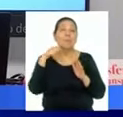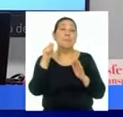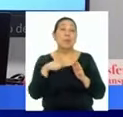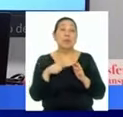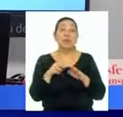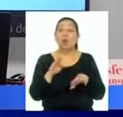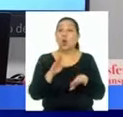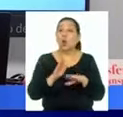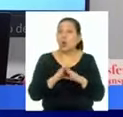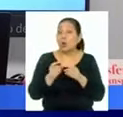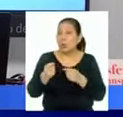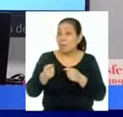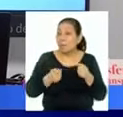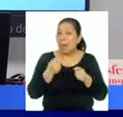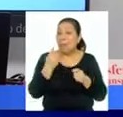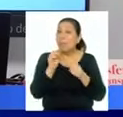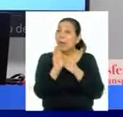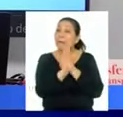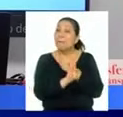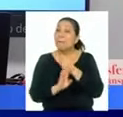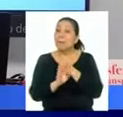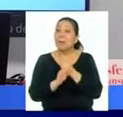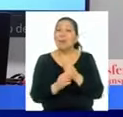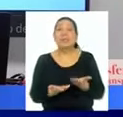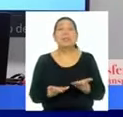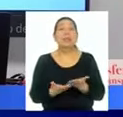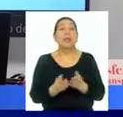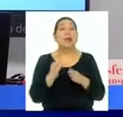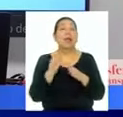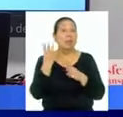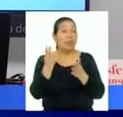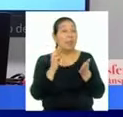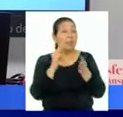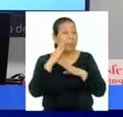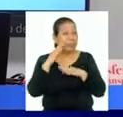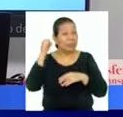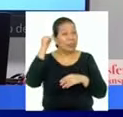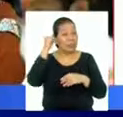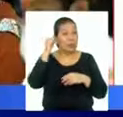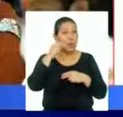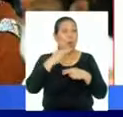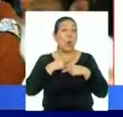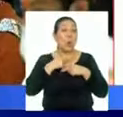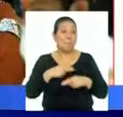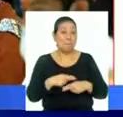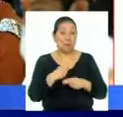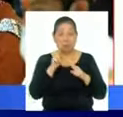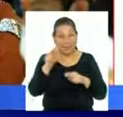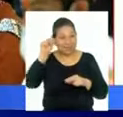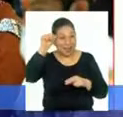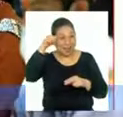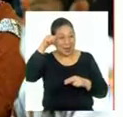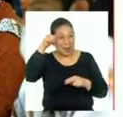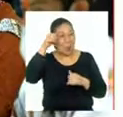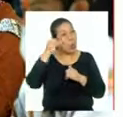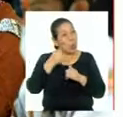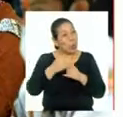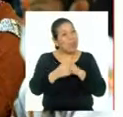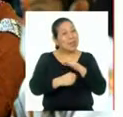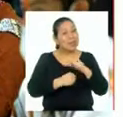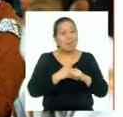En relación con el mecanismo para proteger a los defensores y defensoras de derechos humanos, ustedes recordarán que en el último